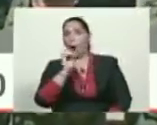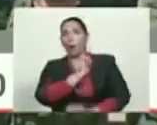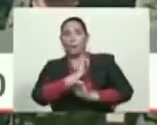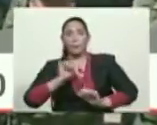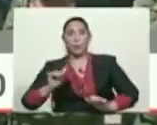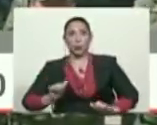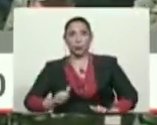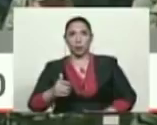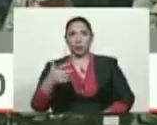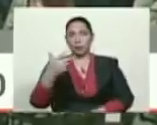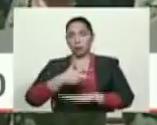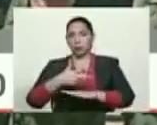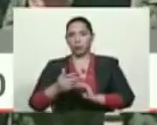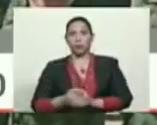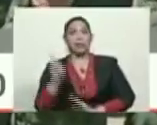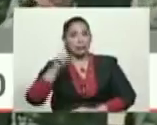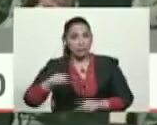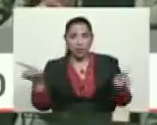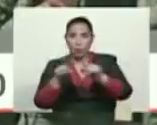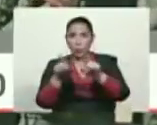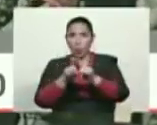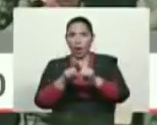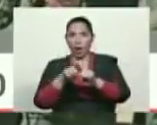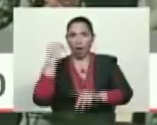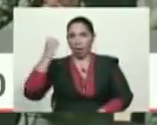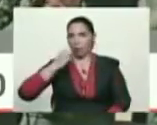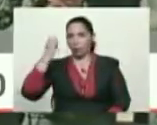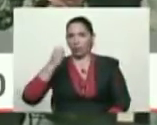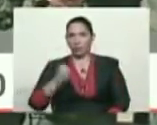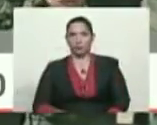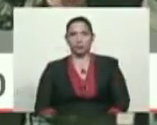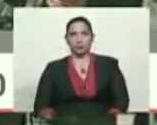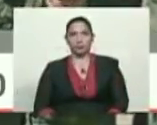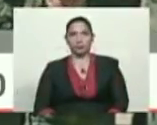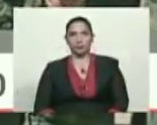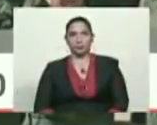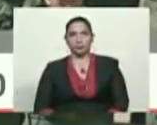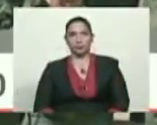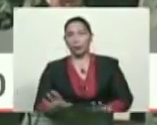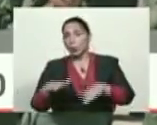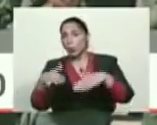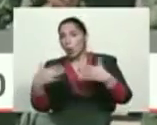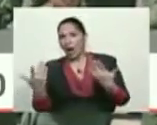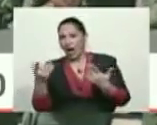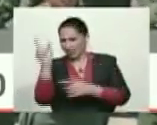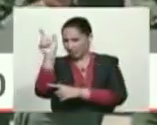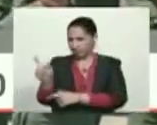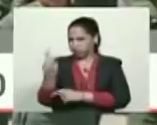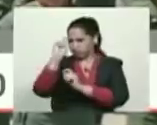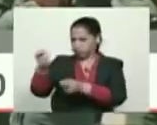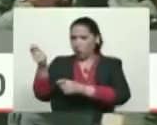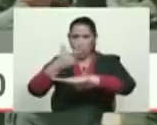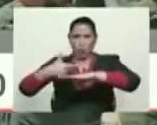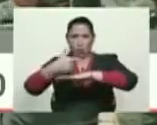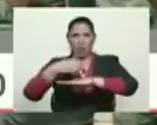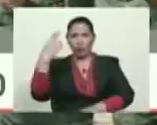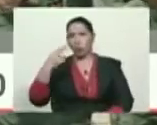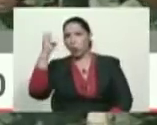portugueses, son también europeos. Cuando la actitud, los gobiernos de la Unión